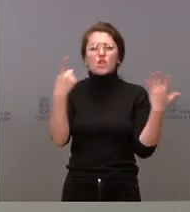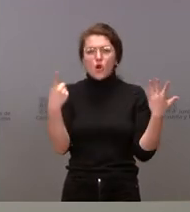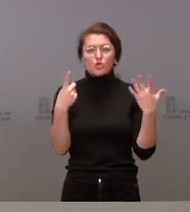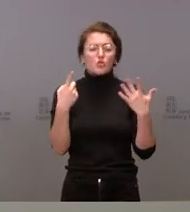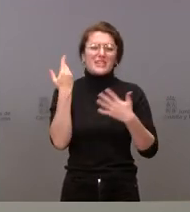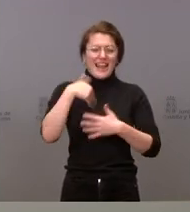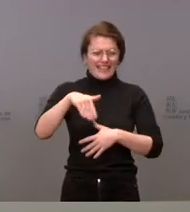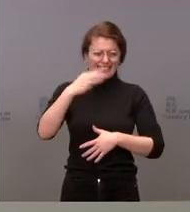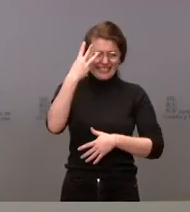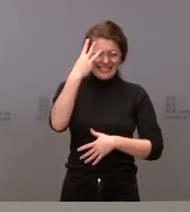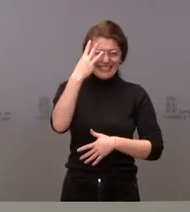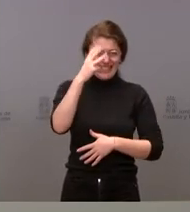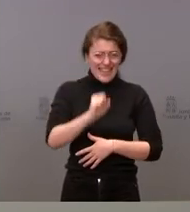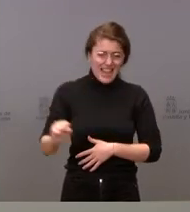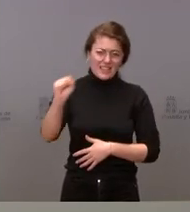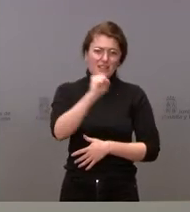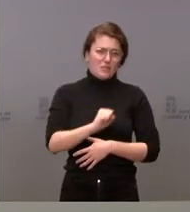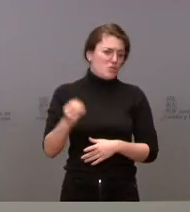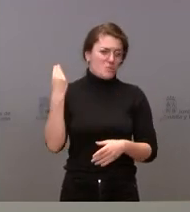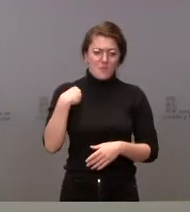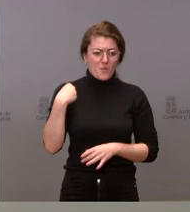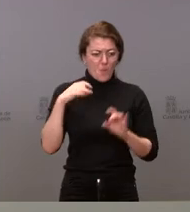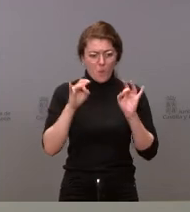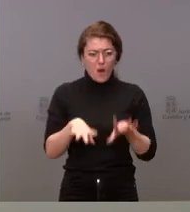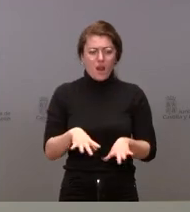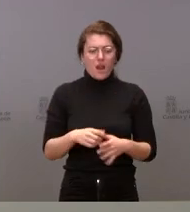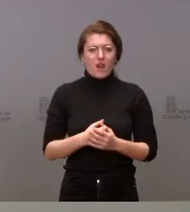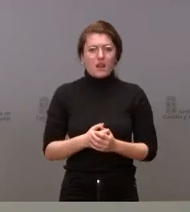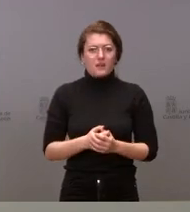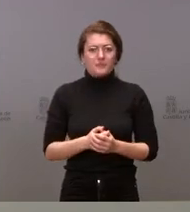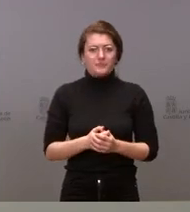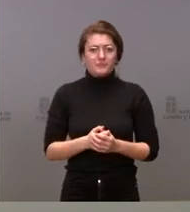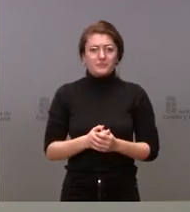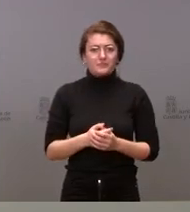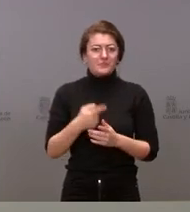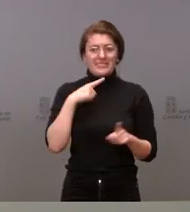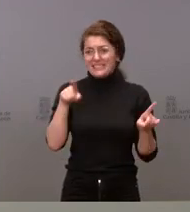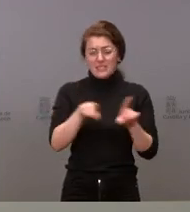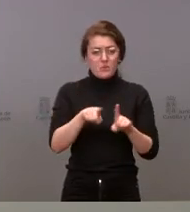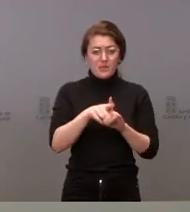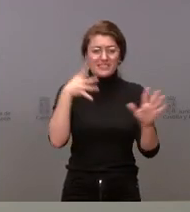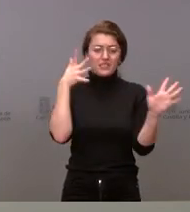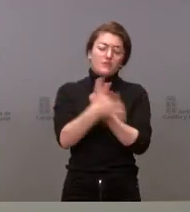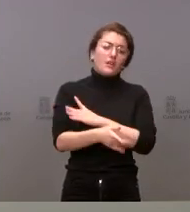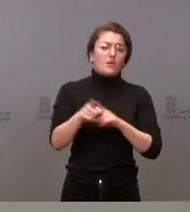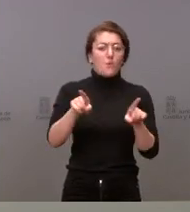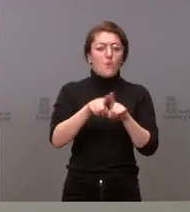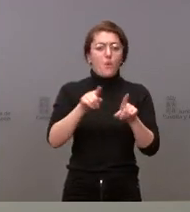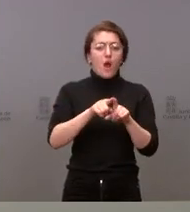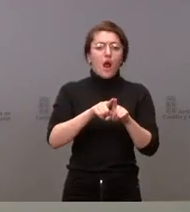sucediendo algo parecido salvando las distancias a lo que sucede actualmente que son olas epidemiológicas consecutivas